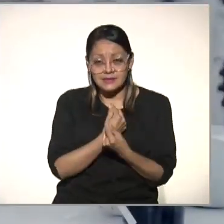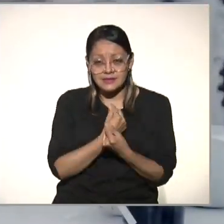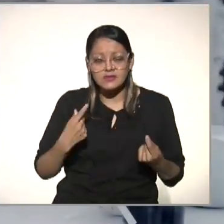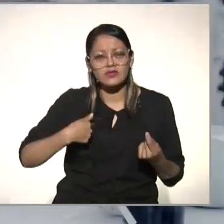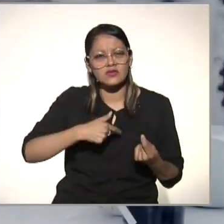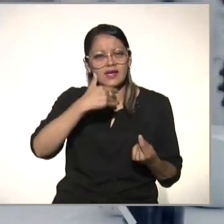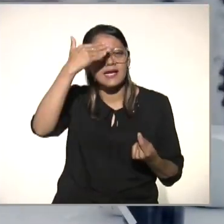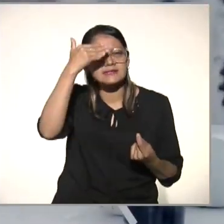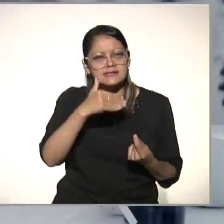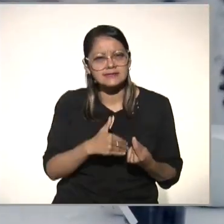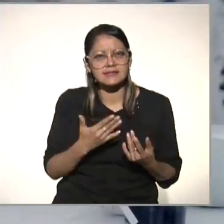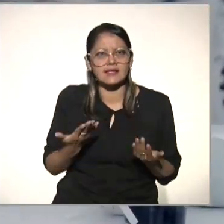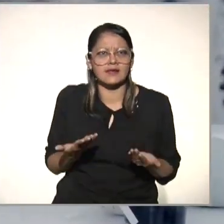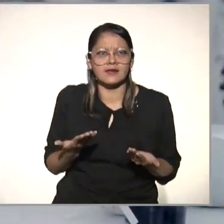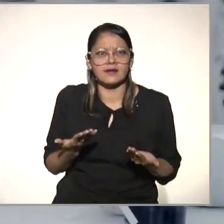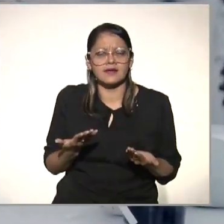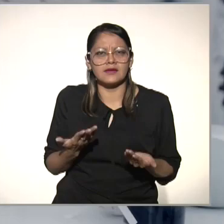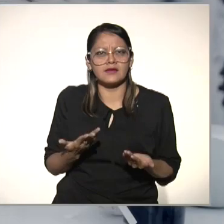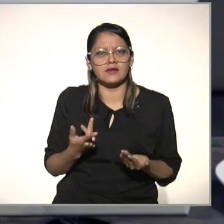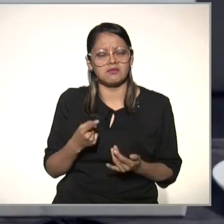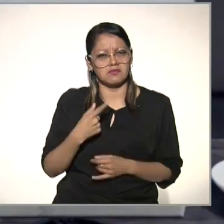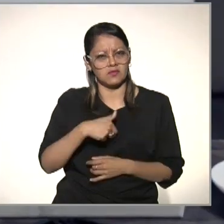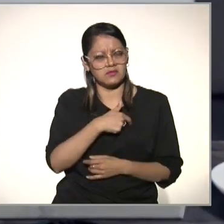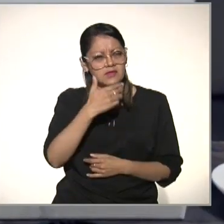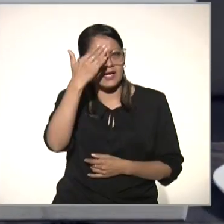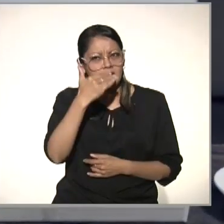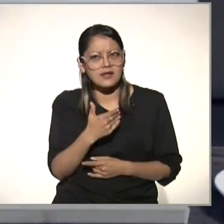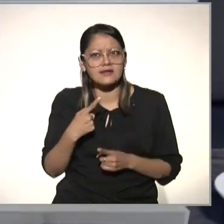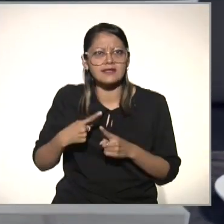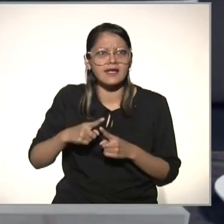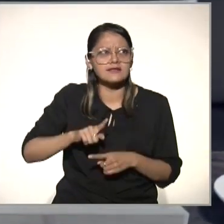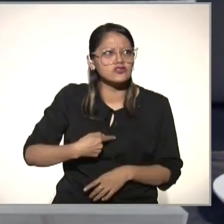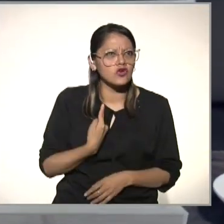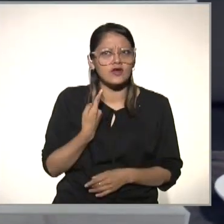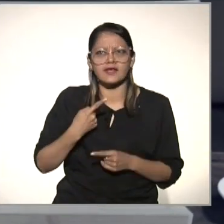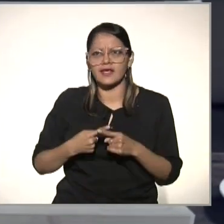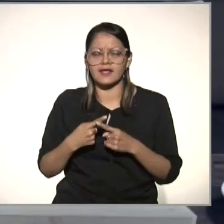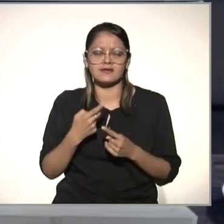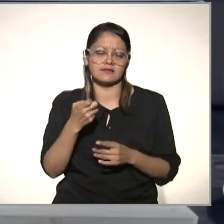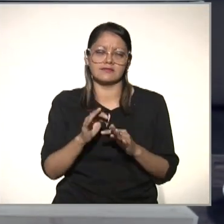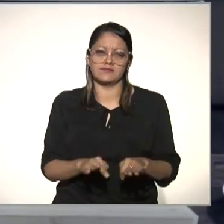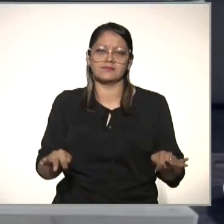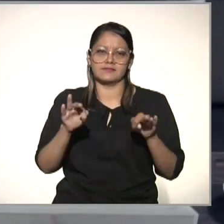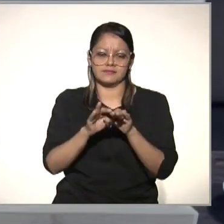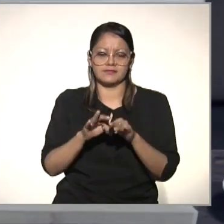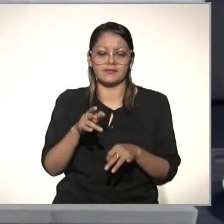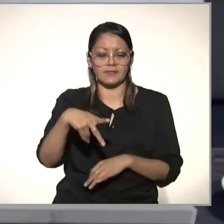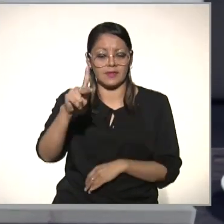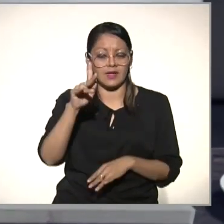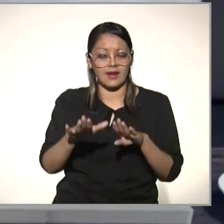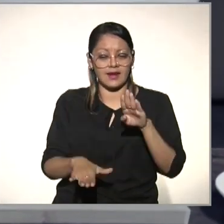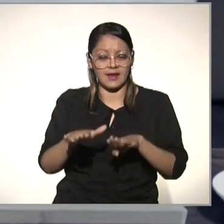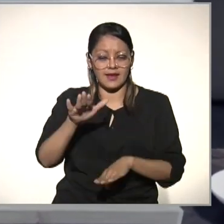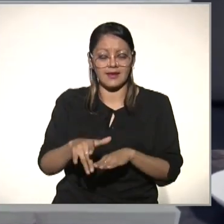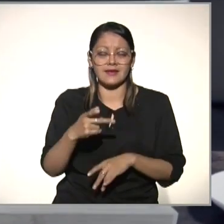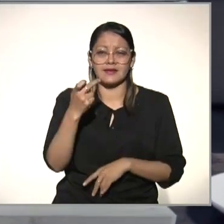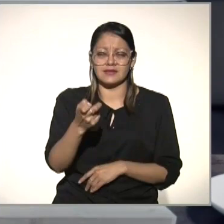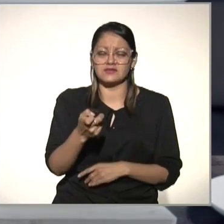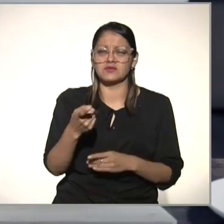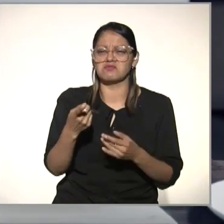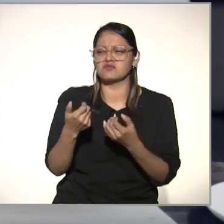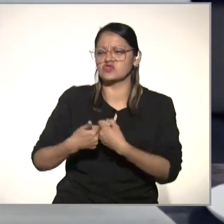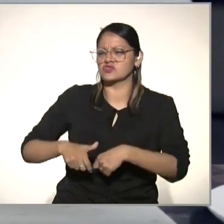sabemos si vamos sabiendo quiénes somos, y es parte muy importante. Pero a veces con todos estos